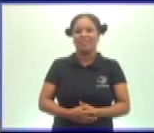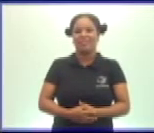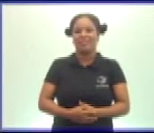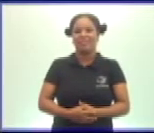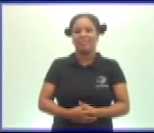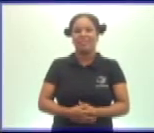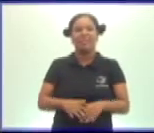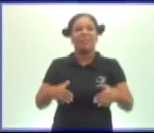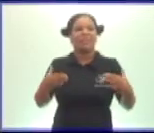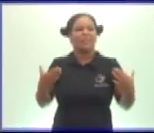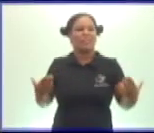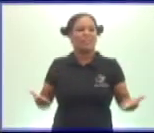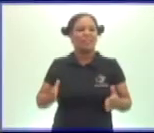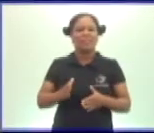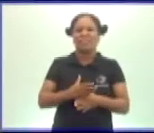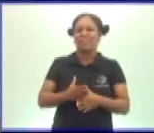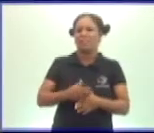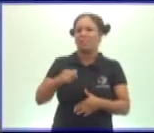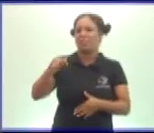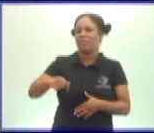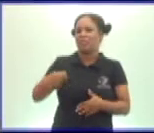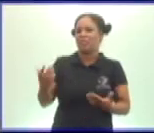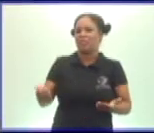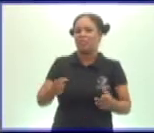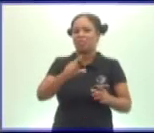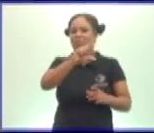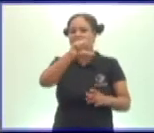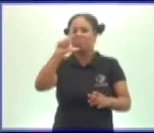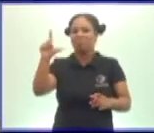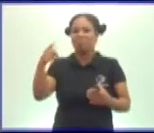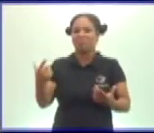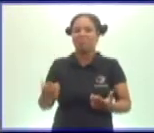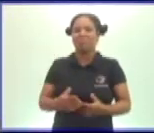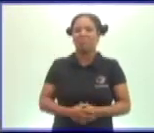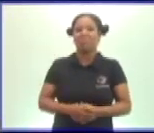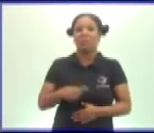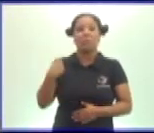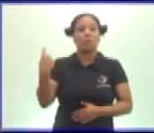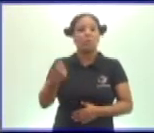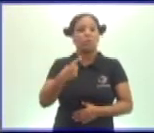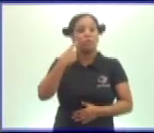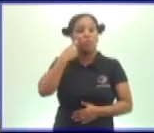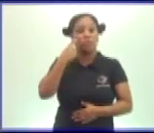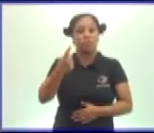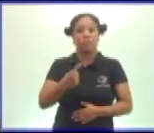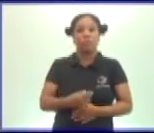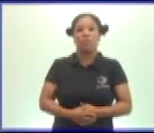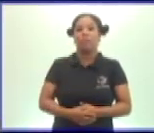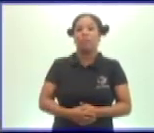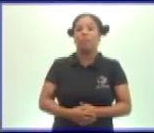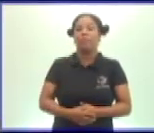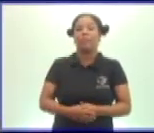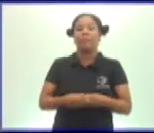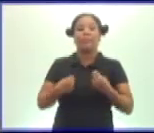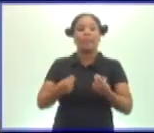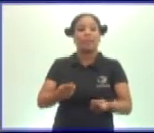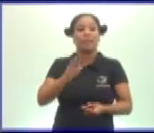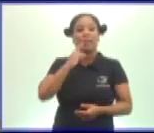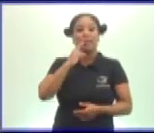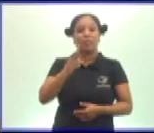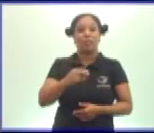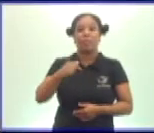¿Qué significa este planteamiento? Bueno, nosotros vamos a continuación a darle respuesta